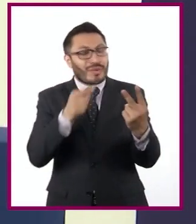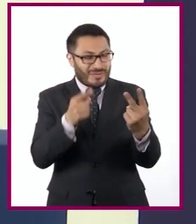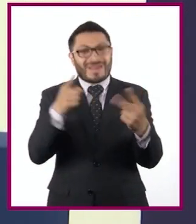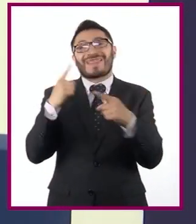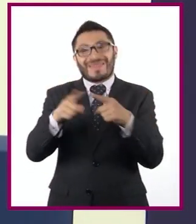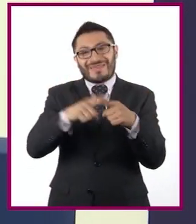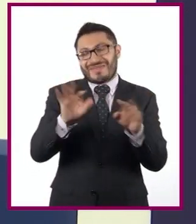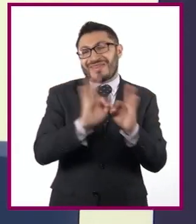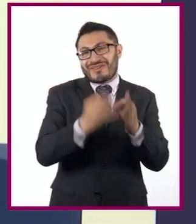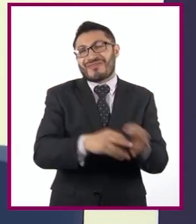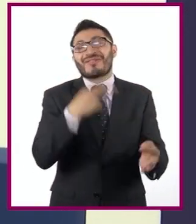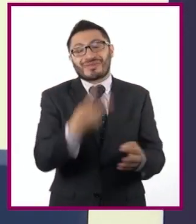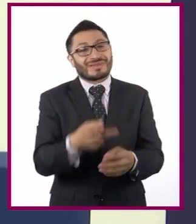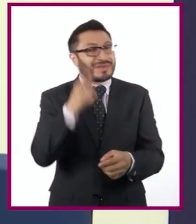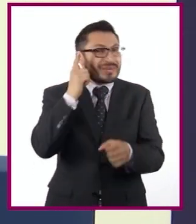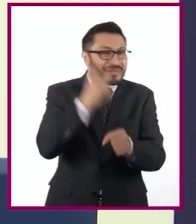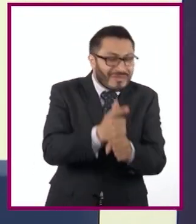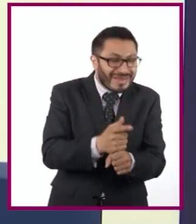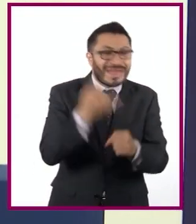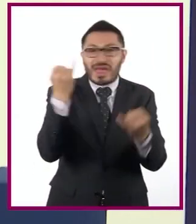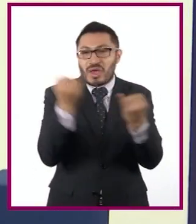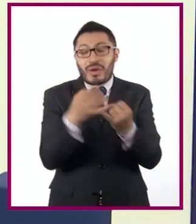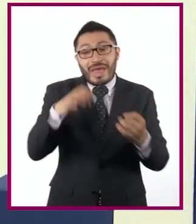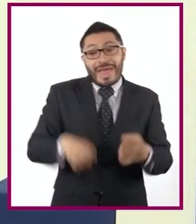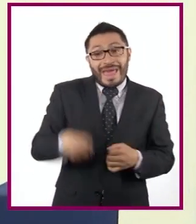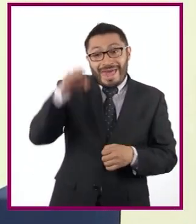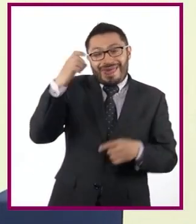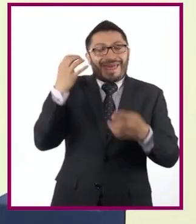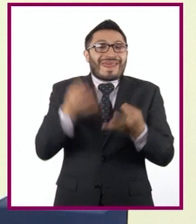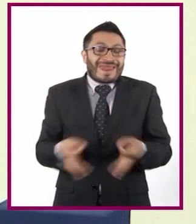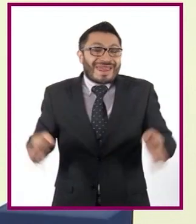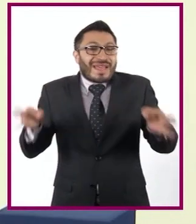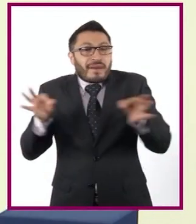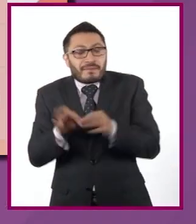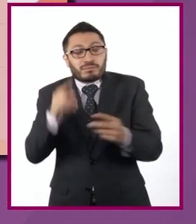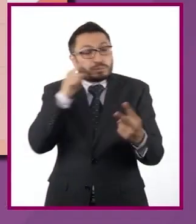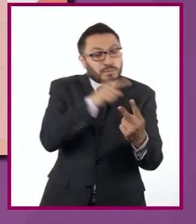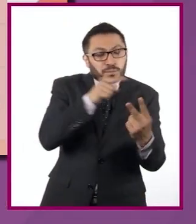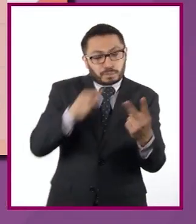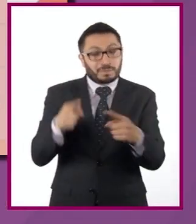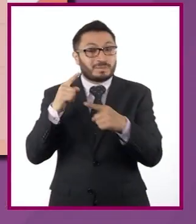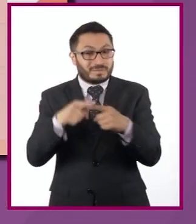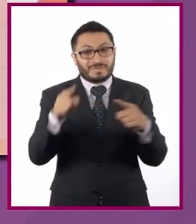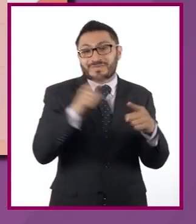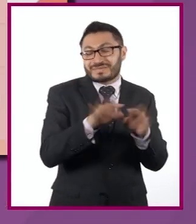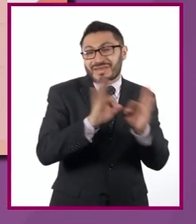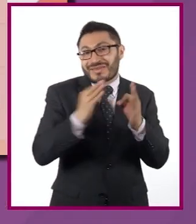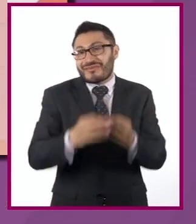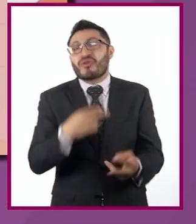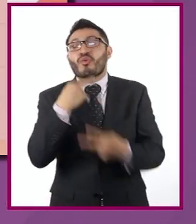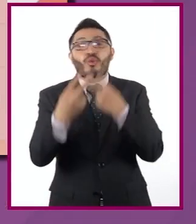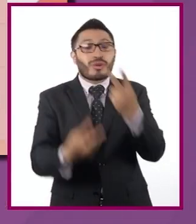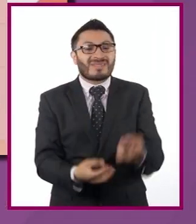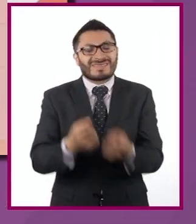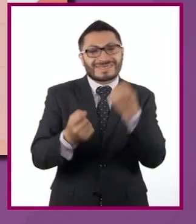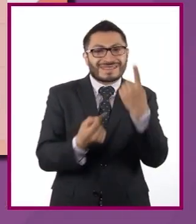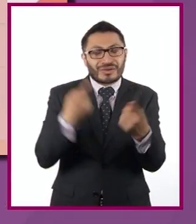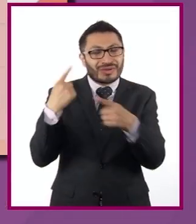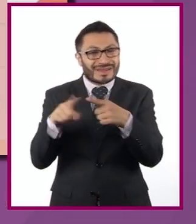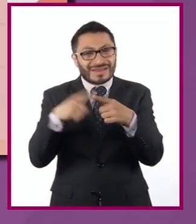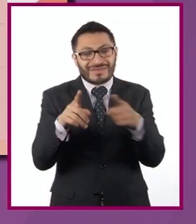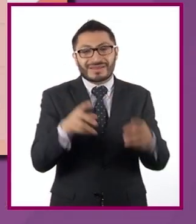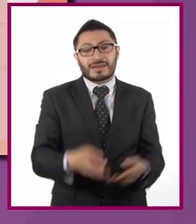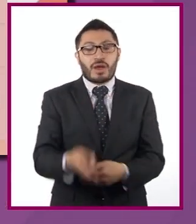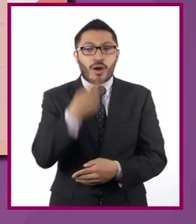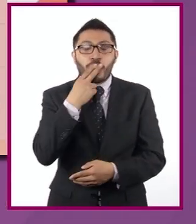pudieron notar, la edad también cuenta, pues la forma de expresarse es distinta. Algunas variaciones en la pronunciación.